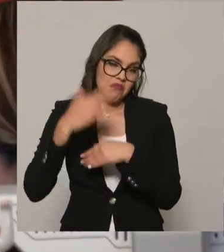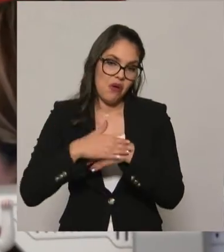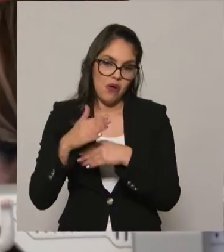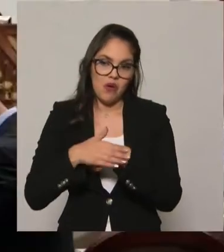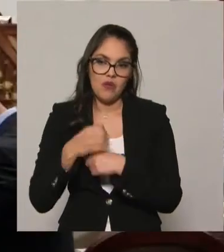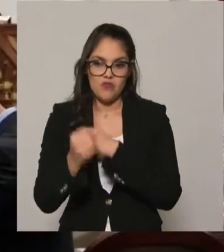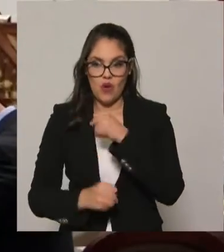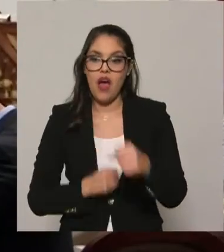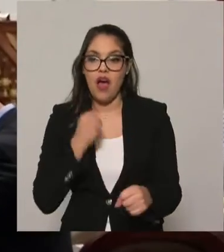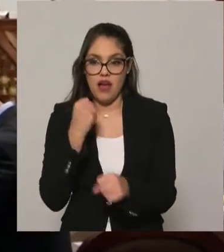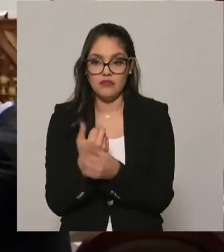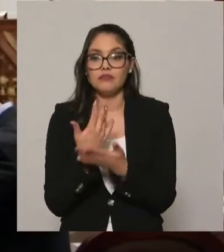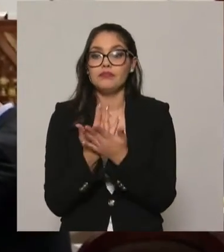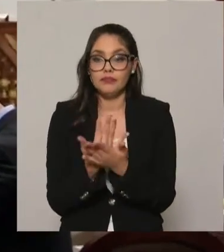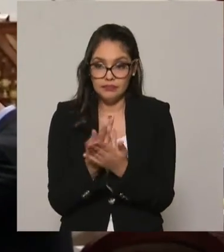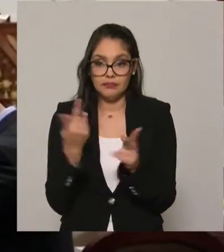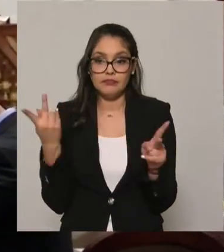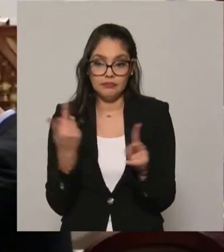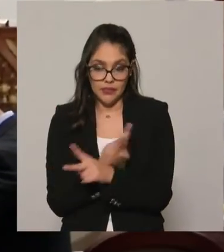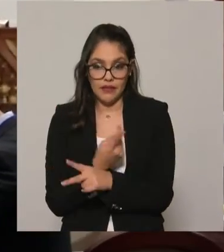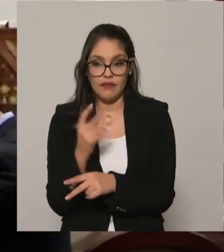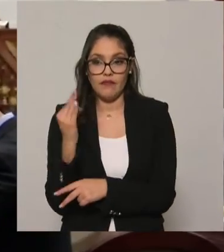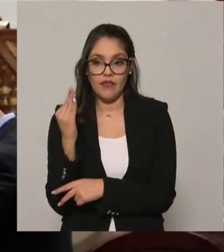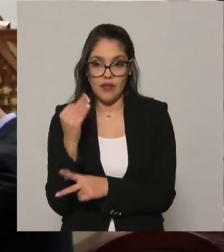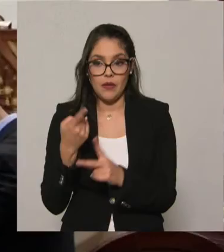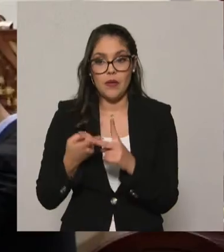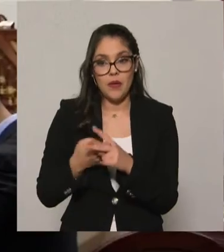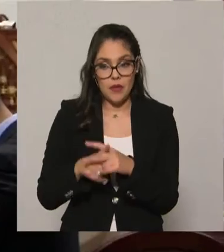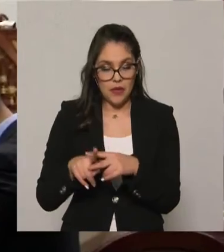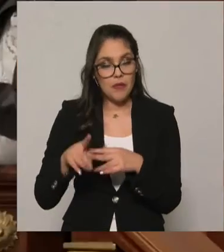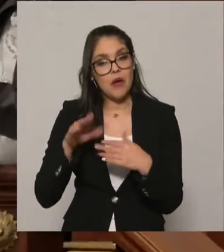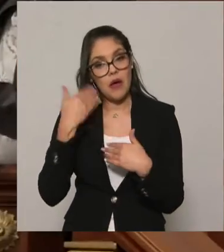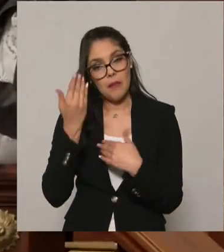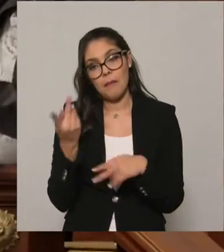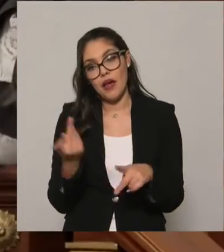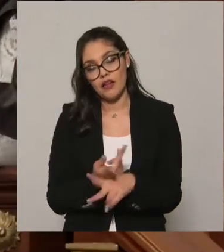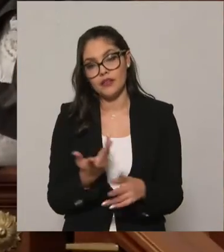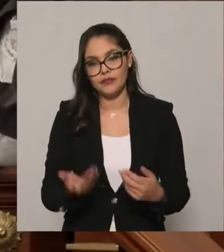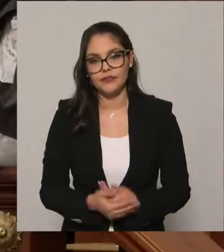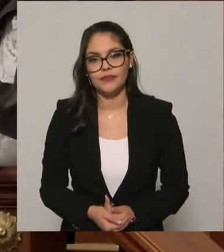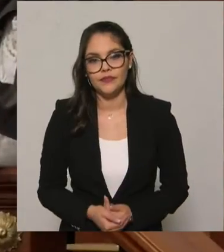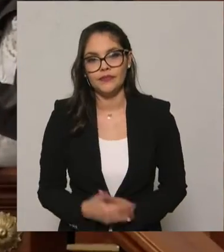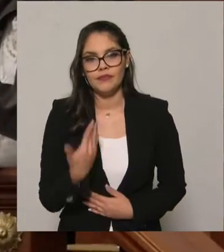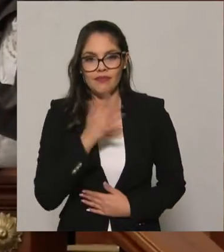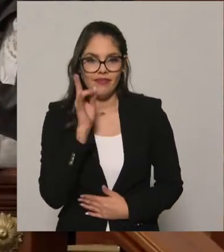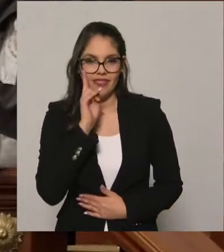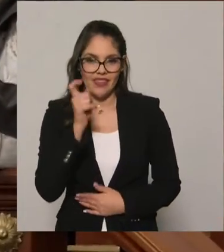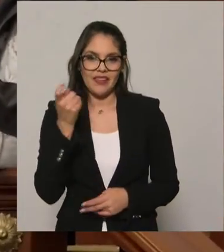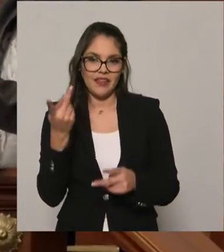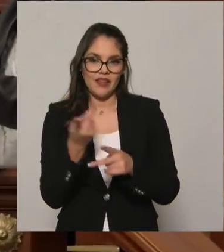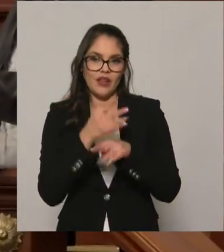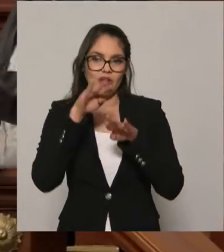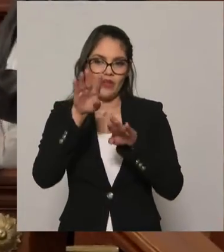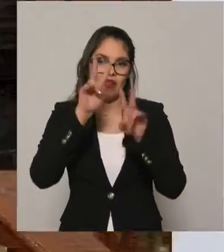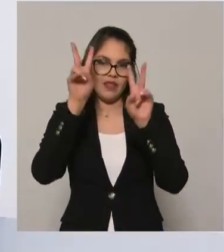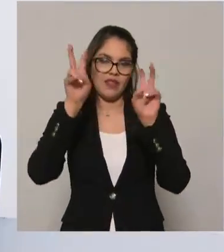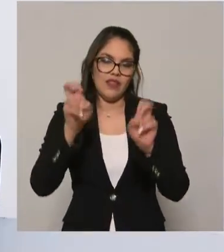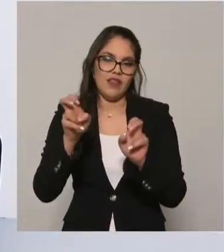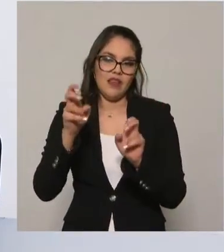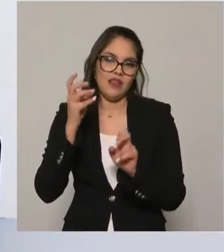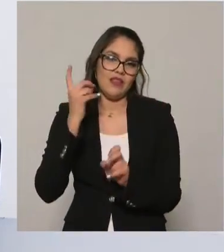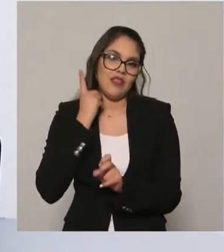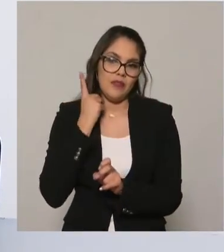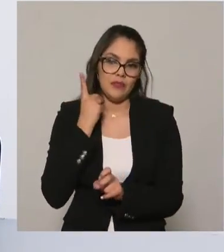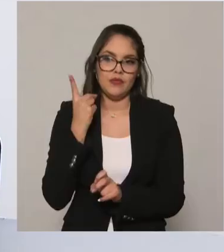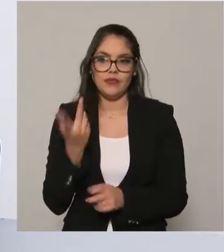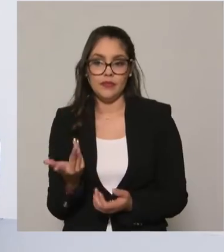de ordinarias sesiones, que empieza en febrero del próximo año. Claro, Alberto. Bueno, pues ahí tiene parte de la agenda legislativa. Quisiera preguntarte